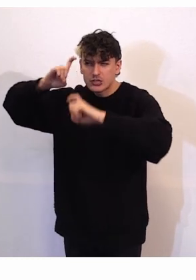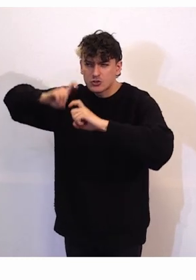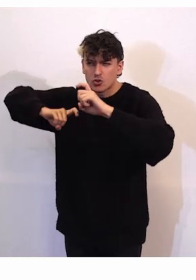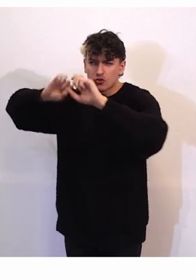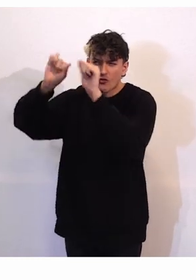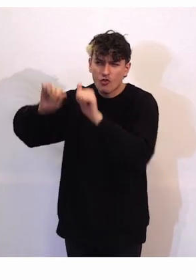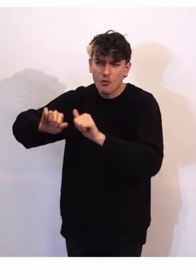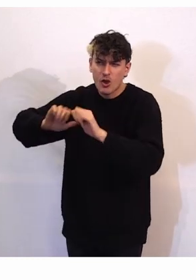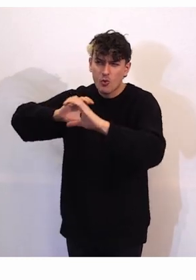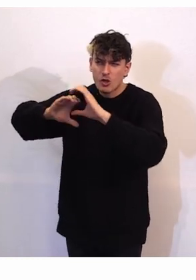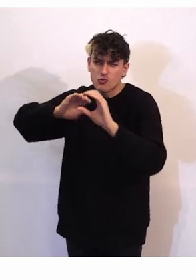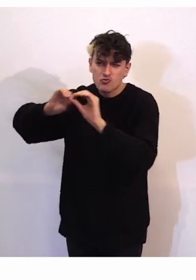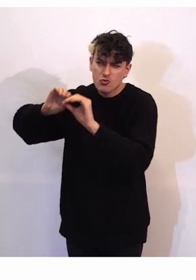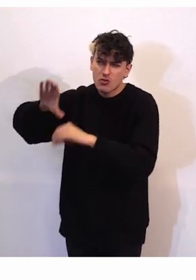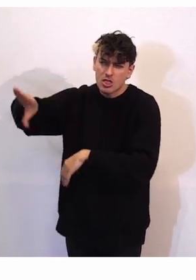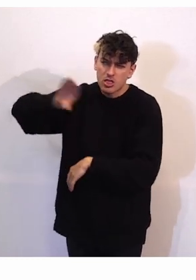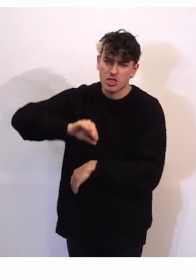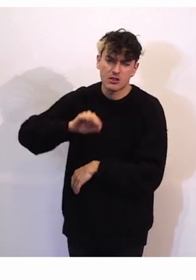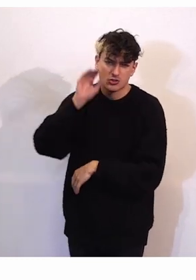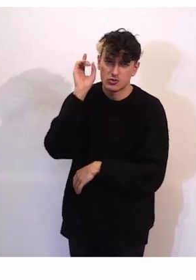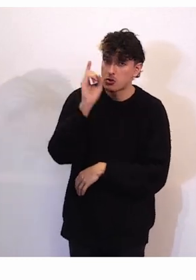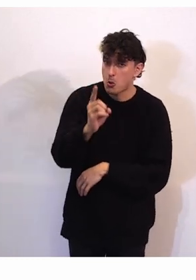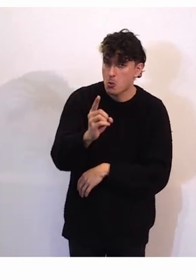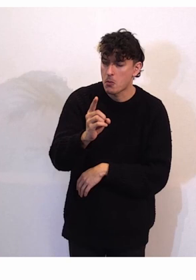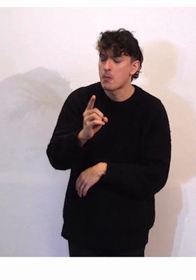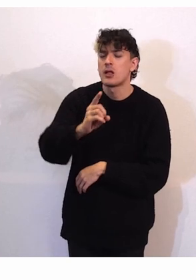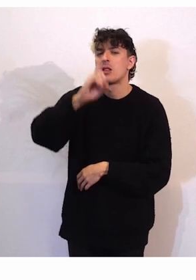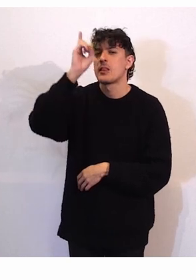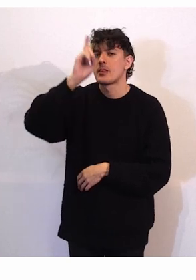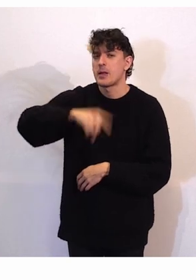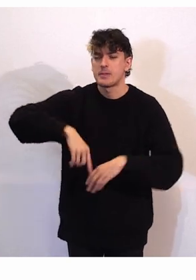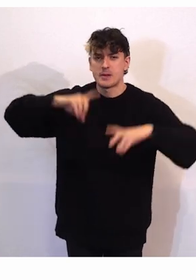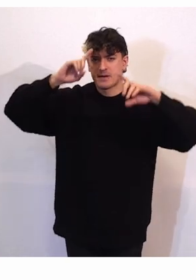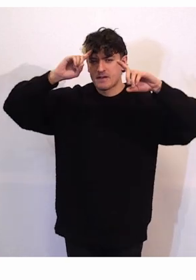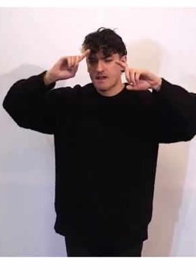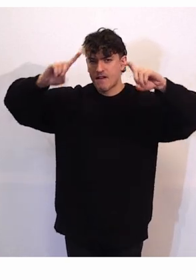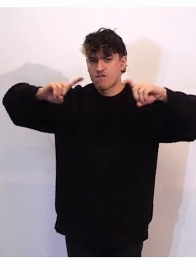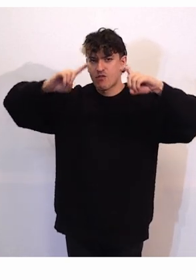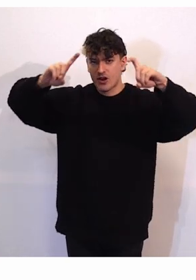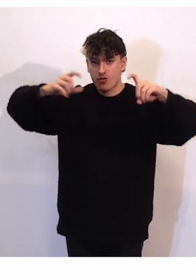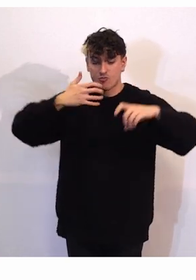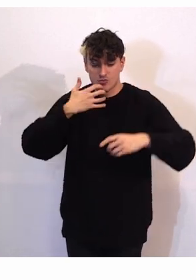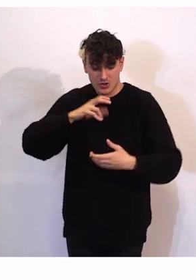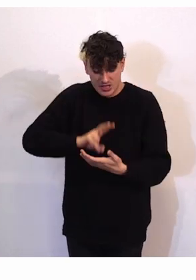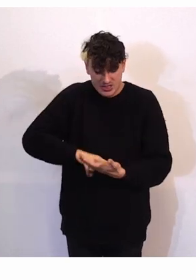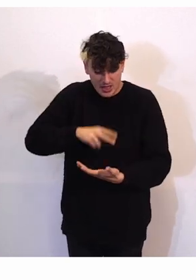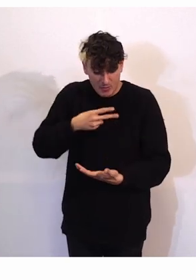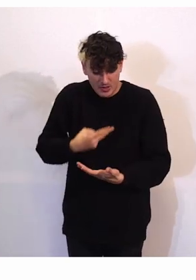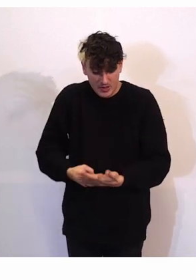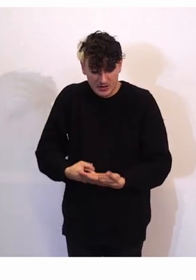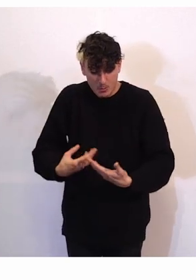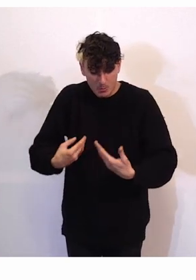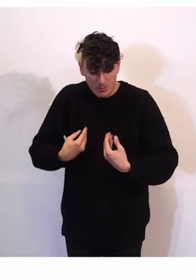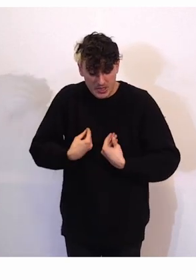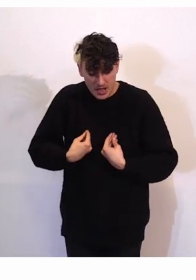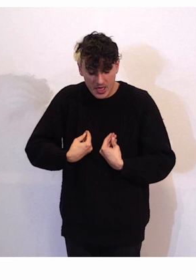esas formas que tenemos los humanos de comunicarnos, sino que tenemos que hacer un esfuerzo, los intérpretes vitales, de que ellos